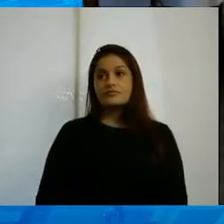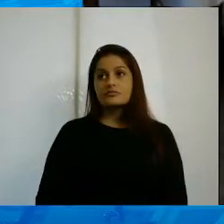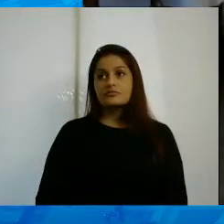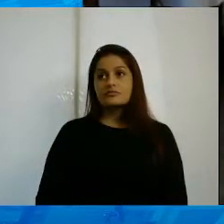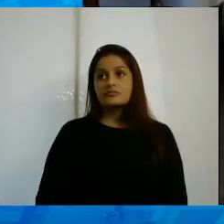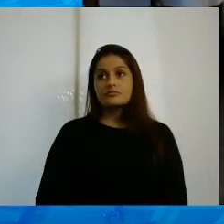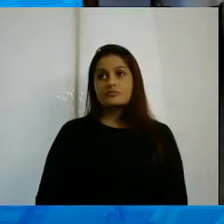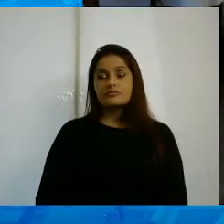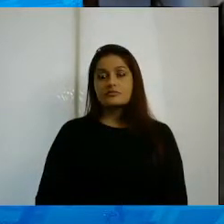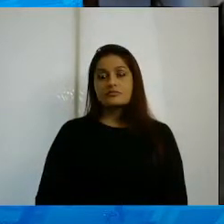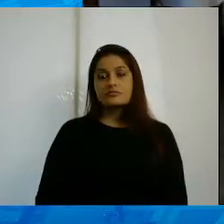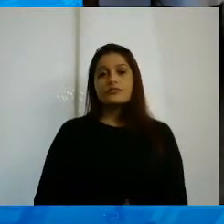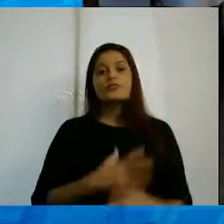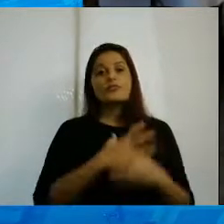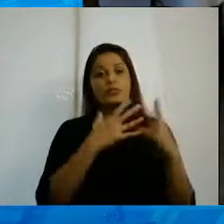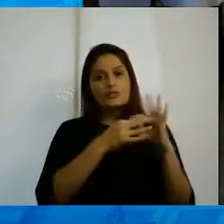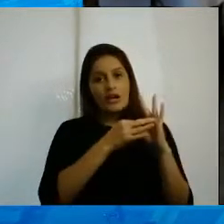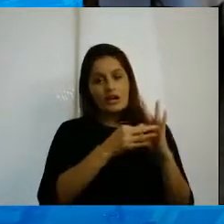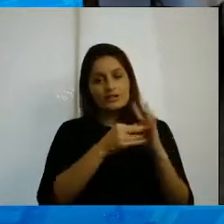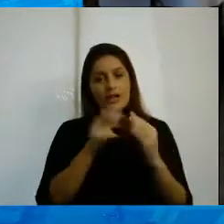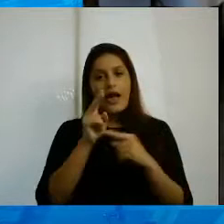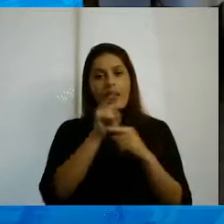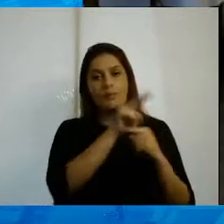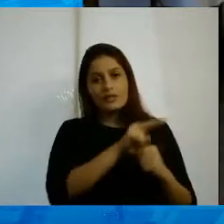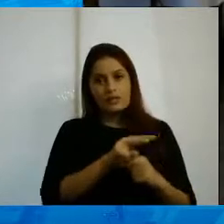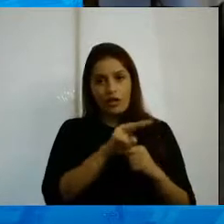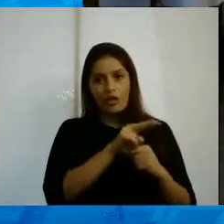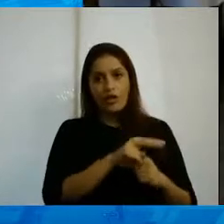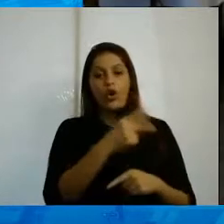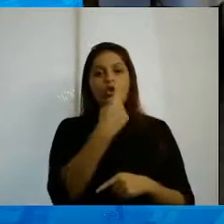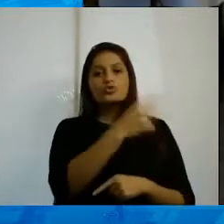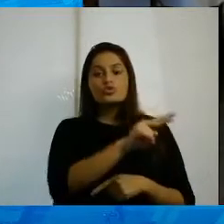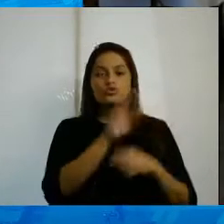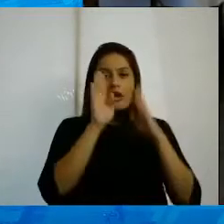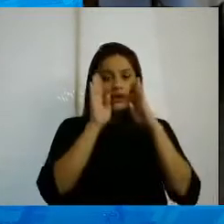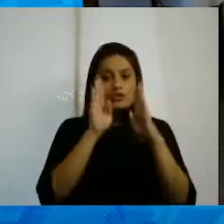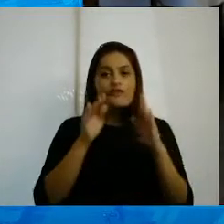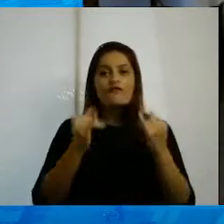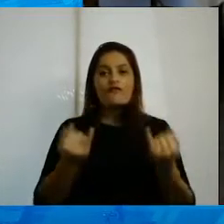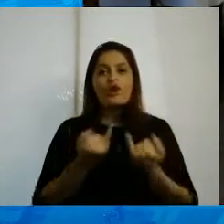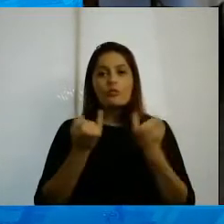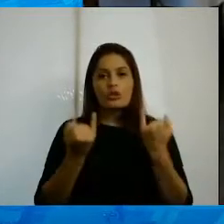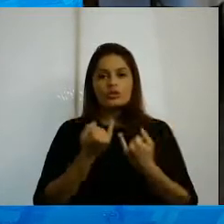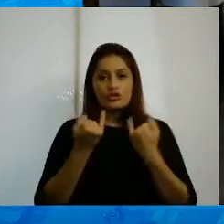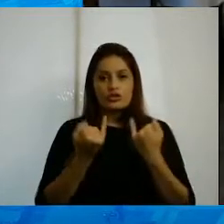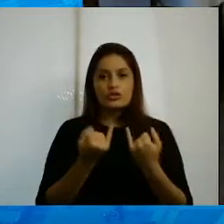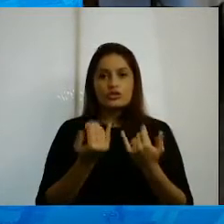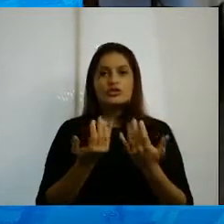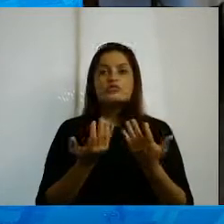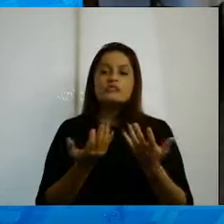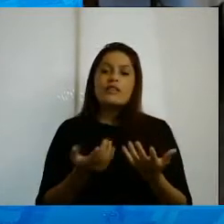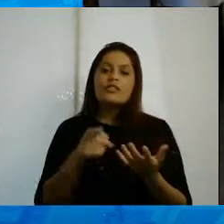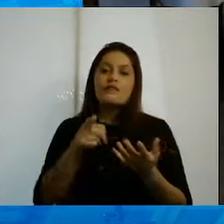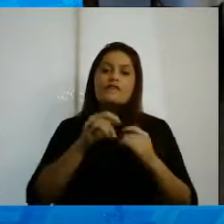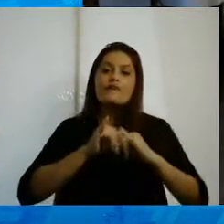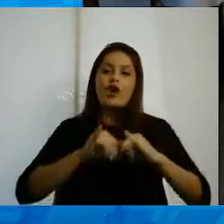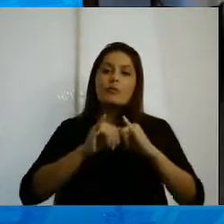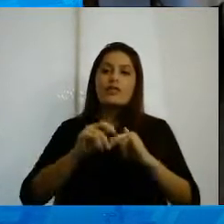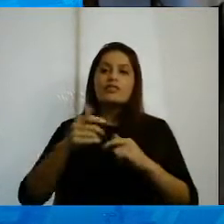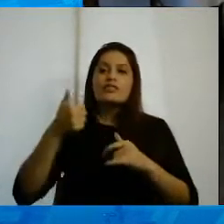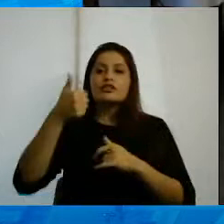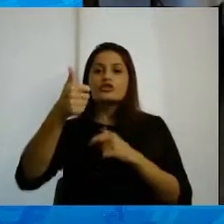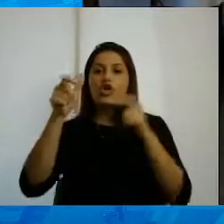Gracias, administrador, por la apreciación sobre la información de este informe de la Dirección de